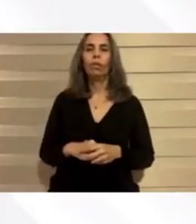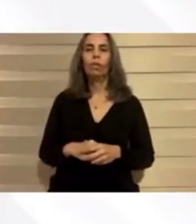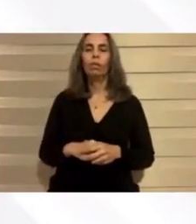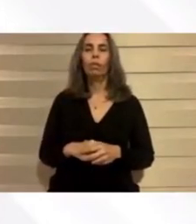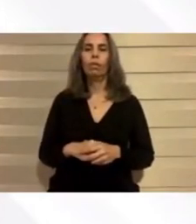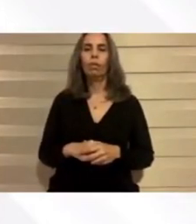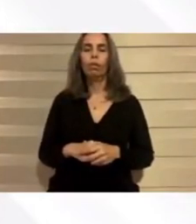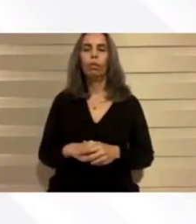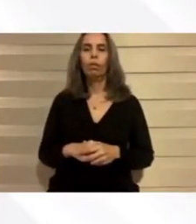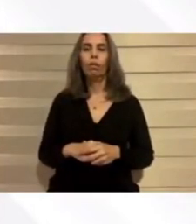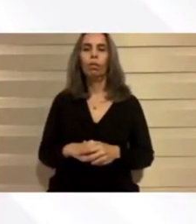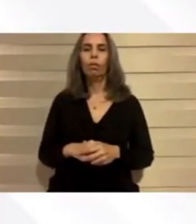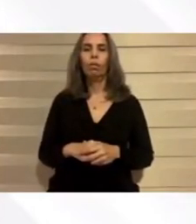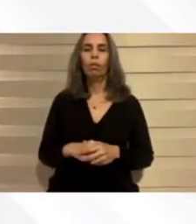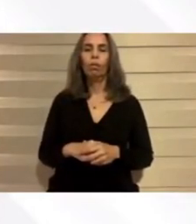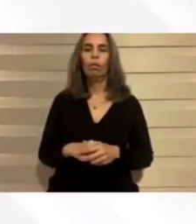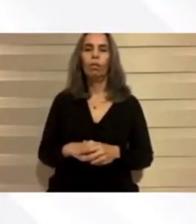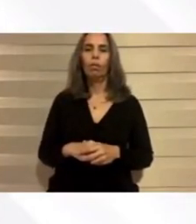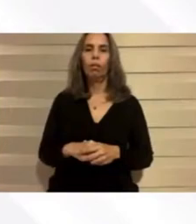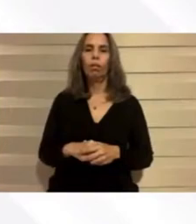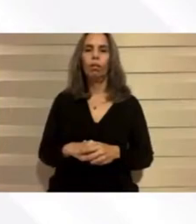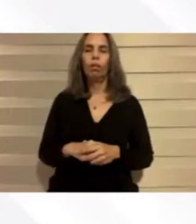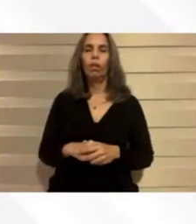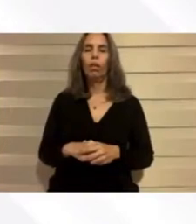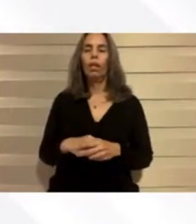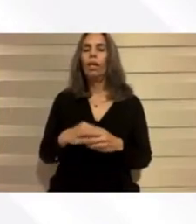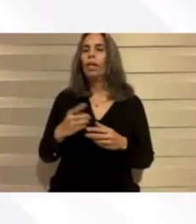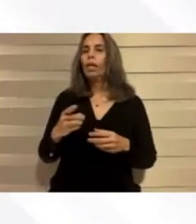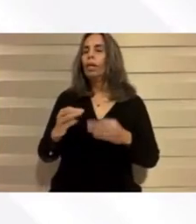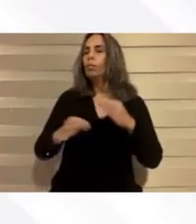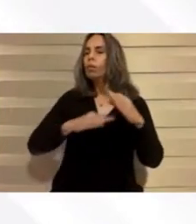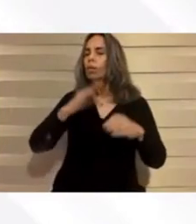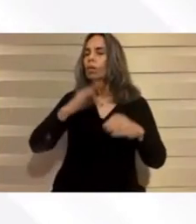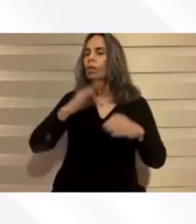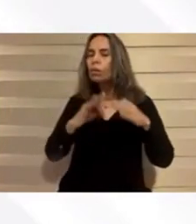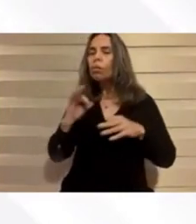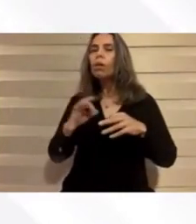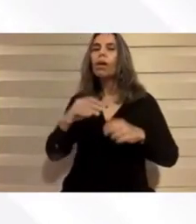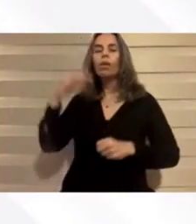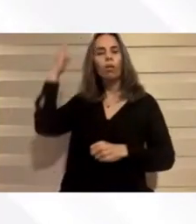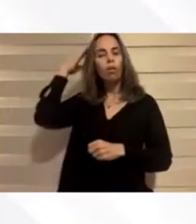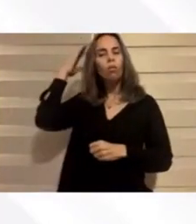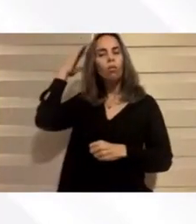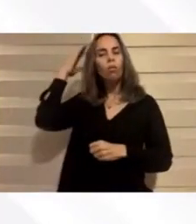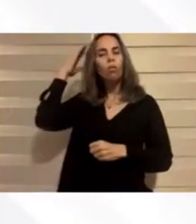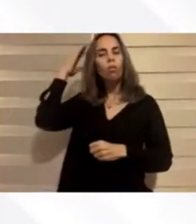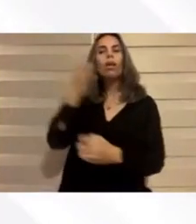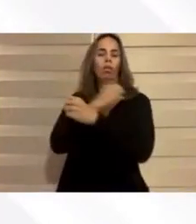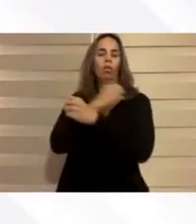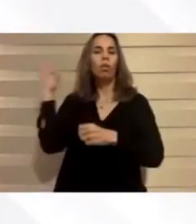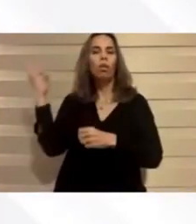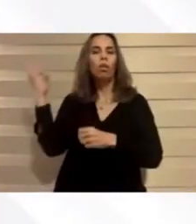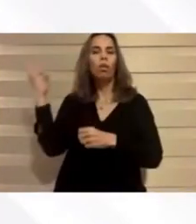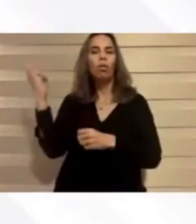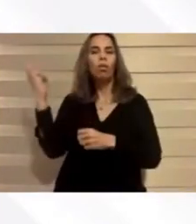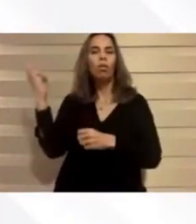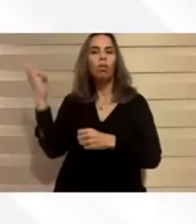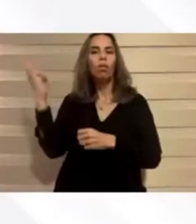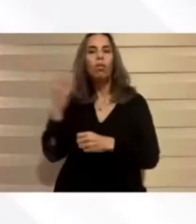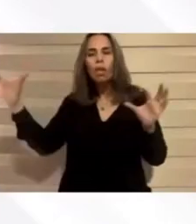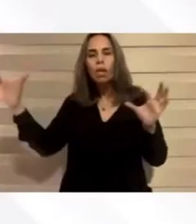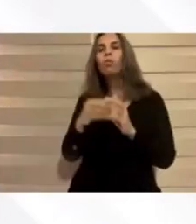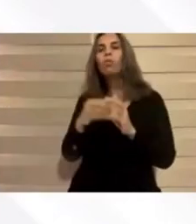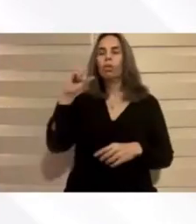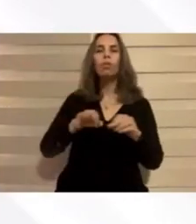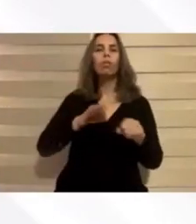hemos sumado esfuerzos con la Autoridad Educativa de la Ciudad de México. Es por eso que de verdad nos